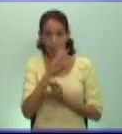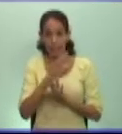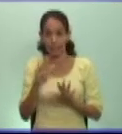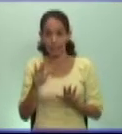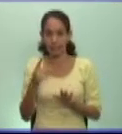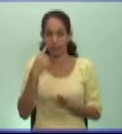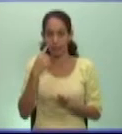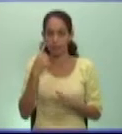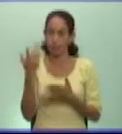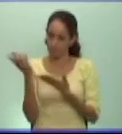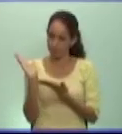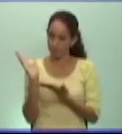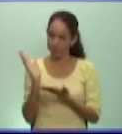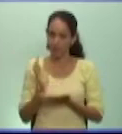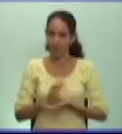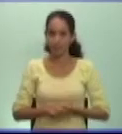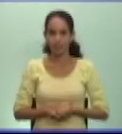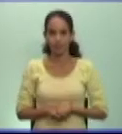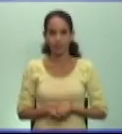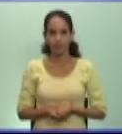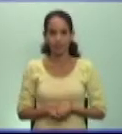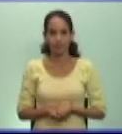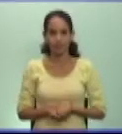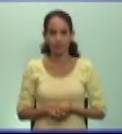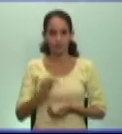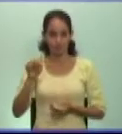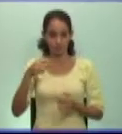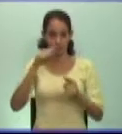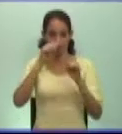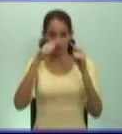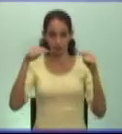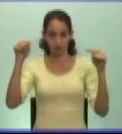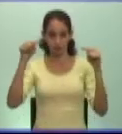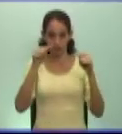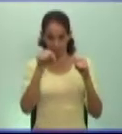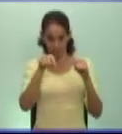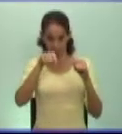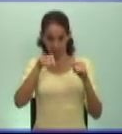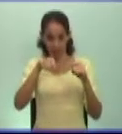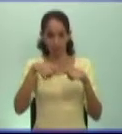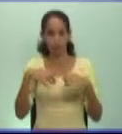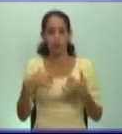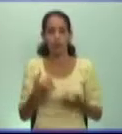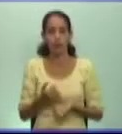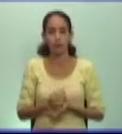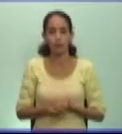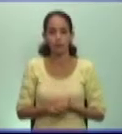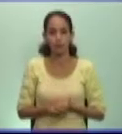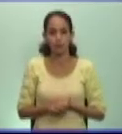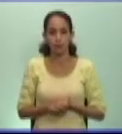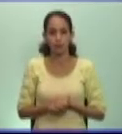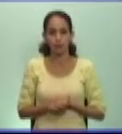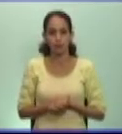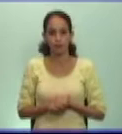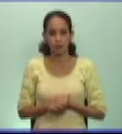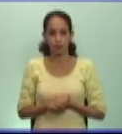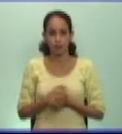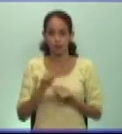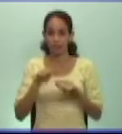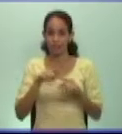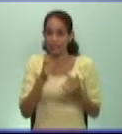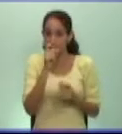mírenla ahí. A partir de estos elementos se consolida el capitalismo en los Estados Unidos, se consolida el